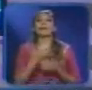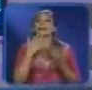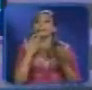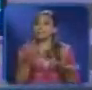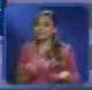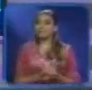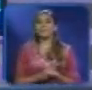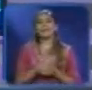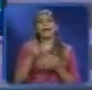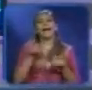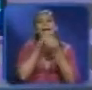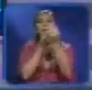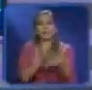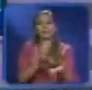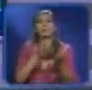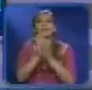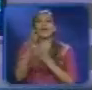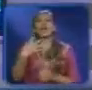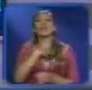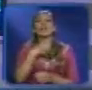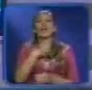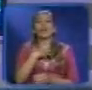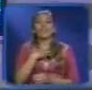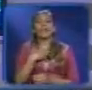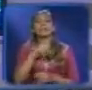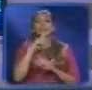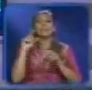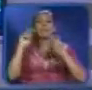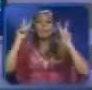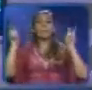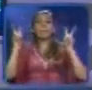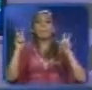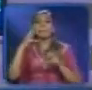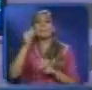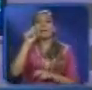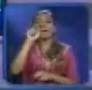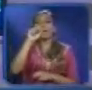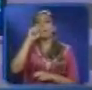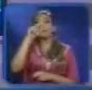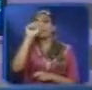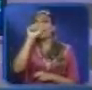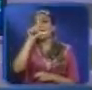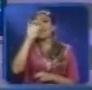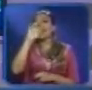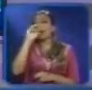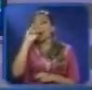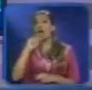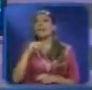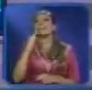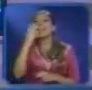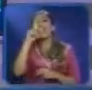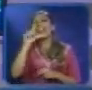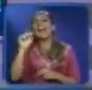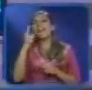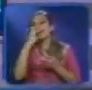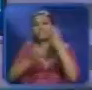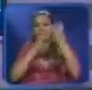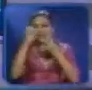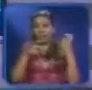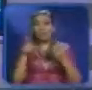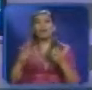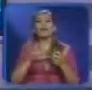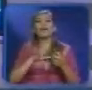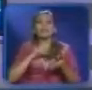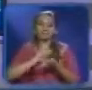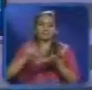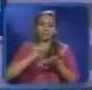Ahora les cuento, la novela Pantaleón y las visitadoras de Mario Vargas Llosa será llevada al Teatro Repertorio Español en Nueva York por el director colombiano